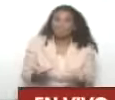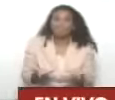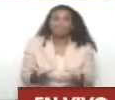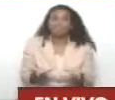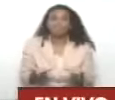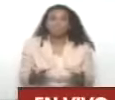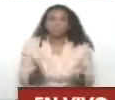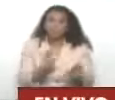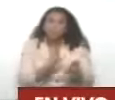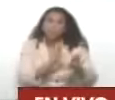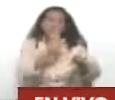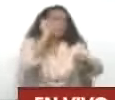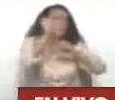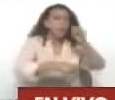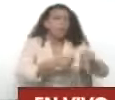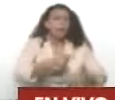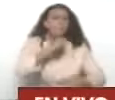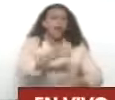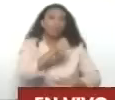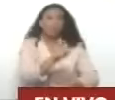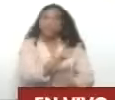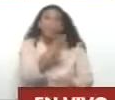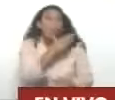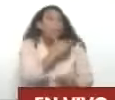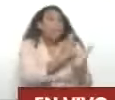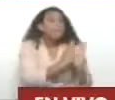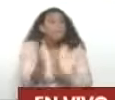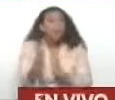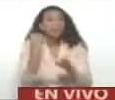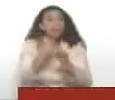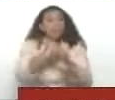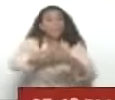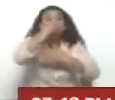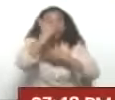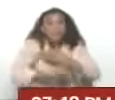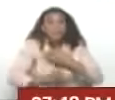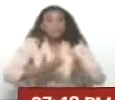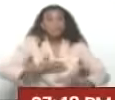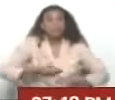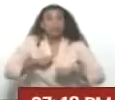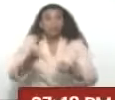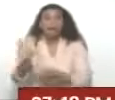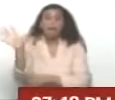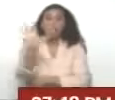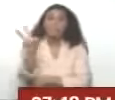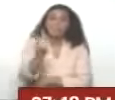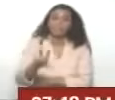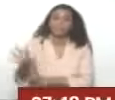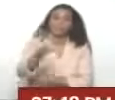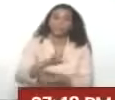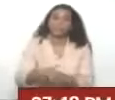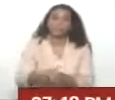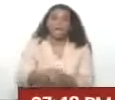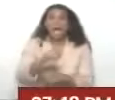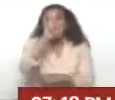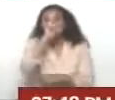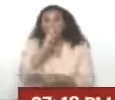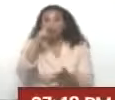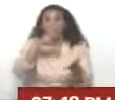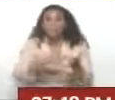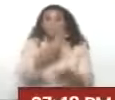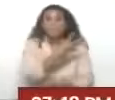Dilapidarlo, porque no tenían un plan y un proyecto para el país. Y llega el año